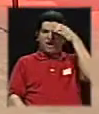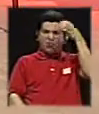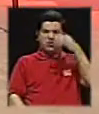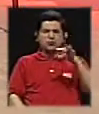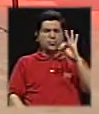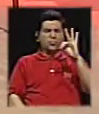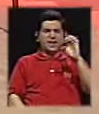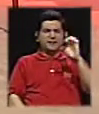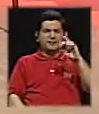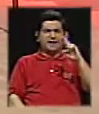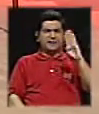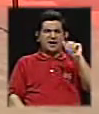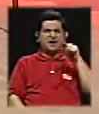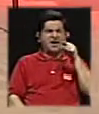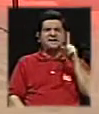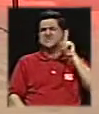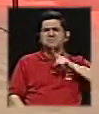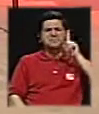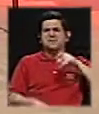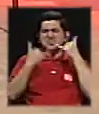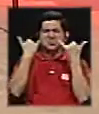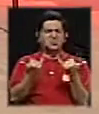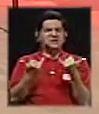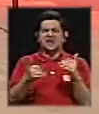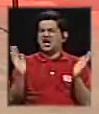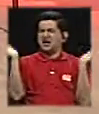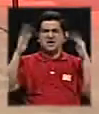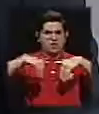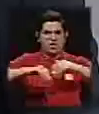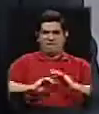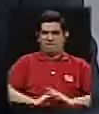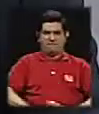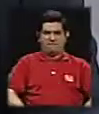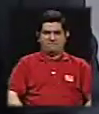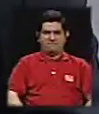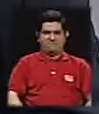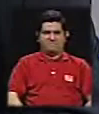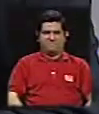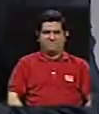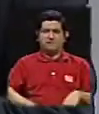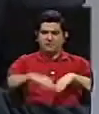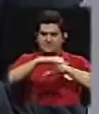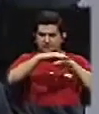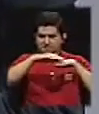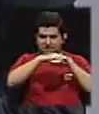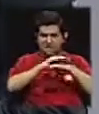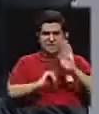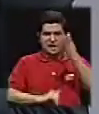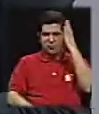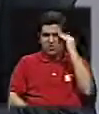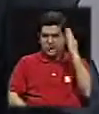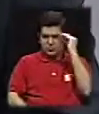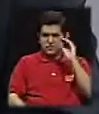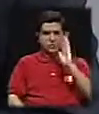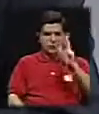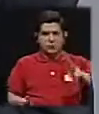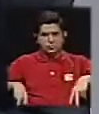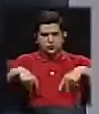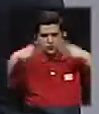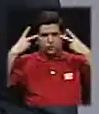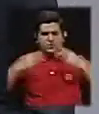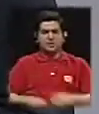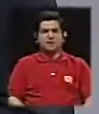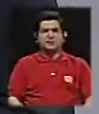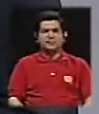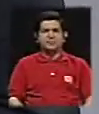que la cultura Térrava es un mito, que en realidad ya en ese momento no existe. Con base en sus experiencias, en su vida, ¿cuál es la